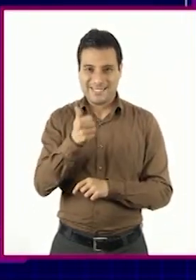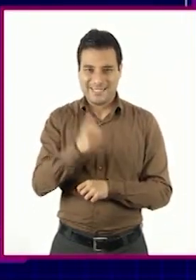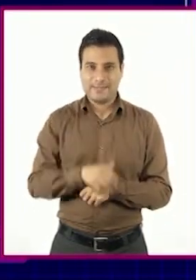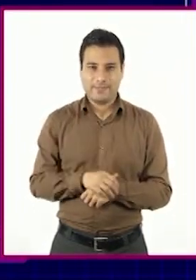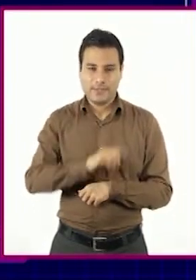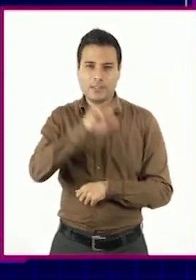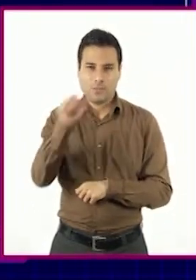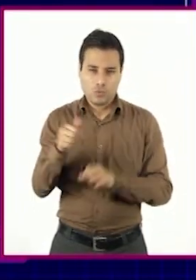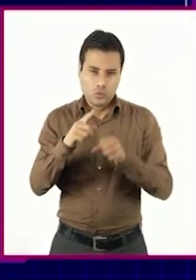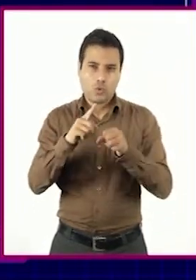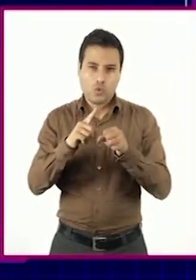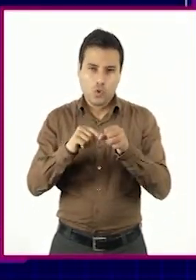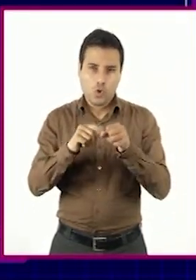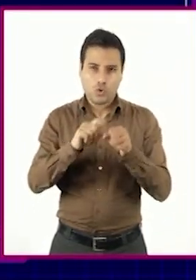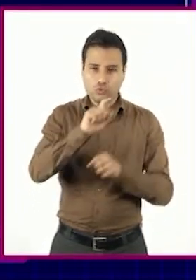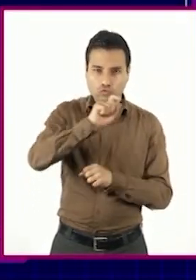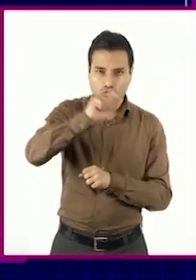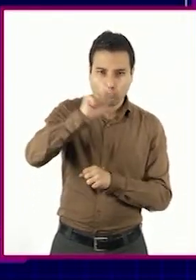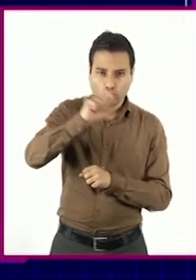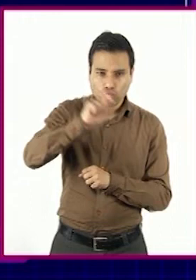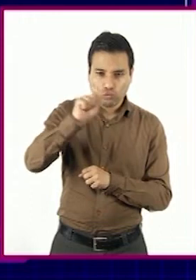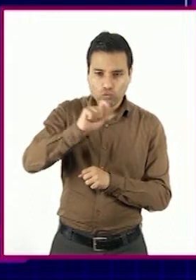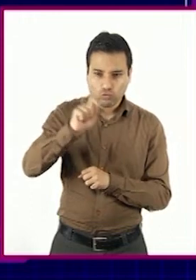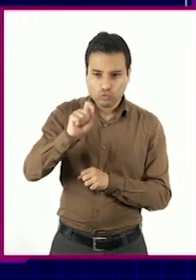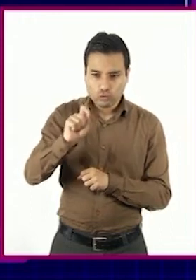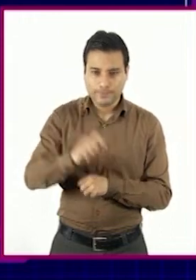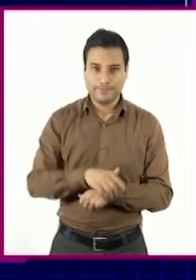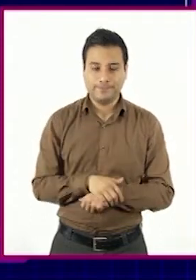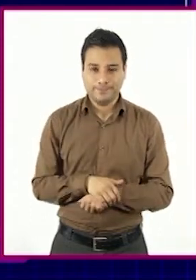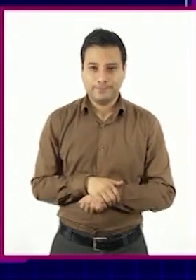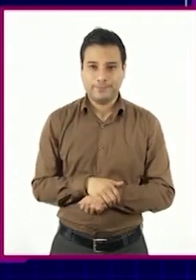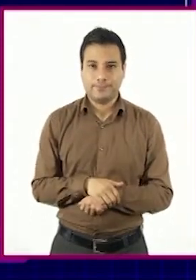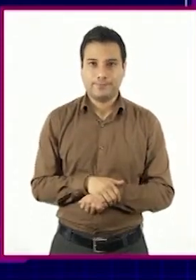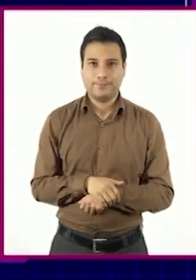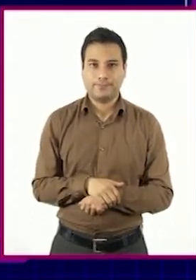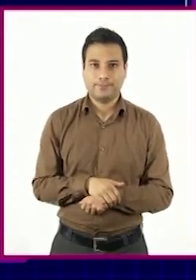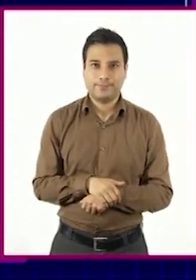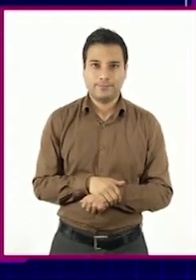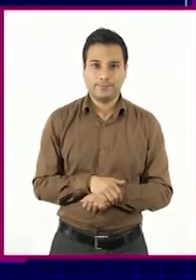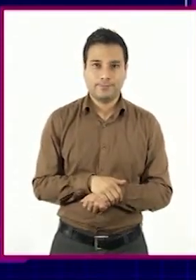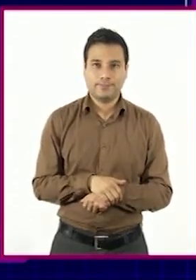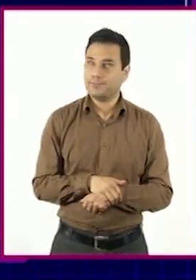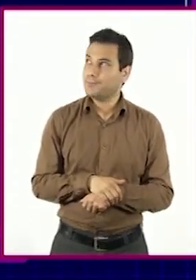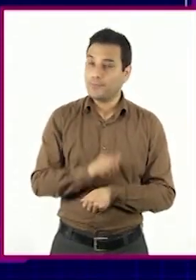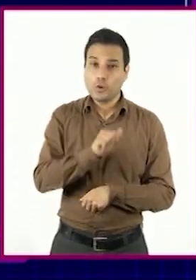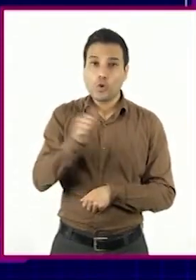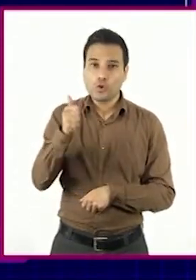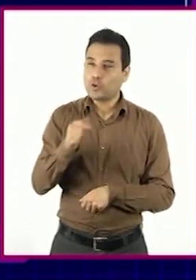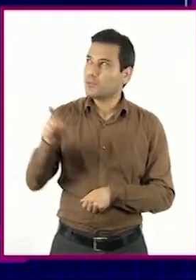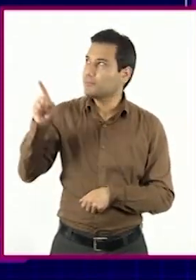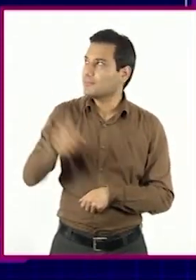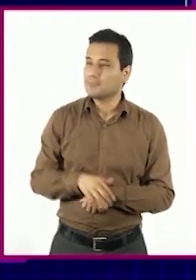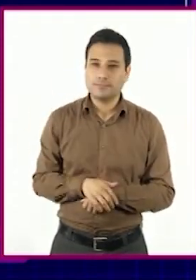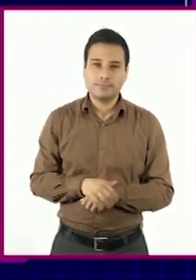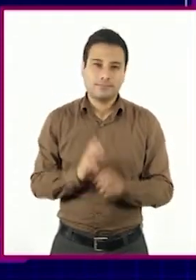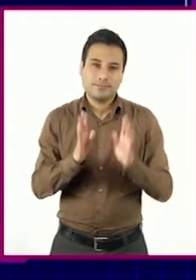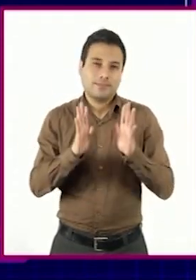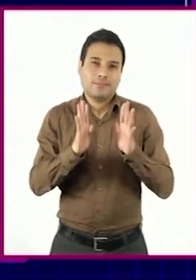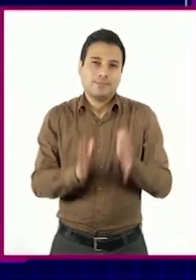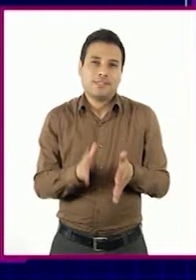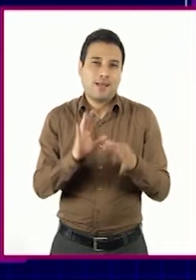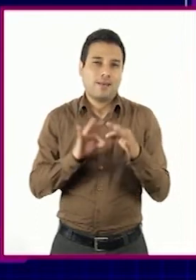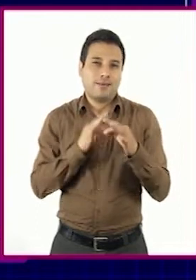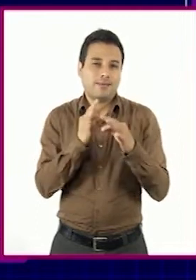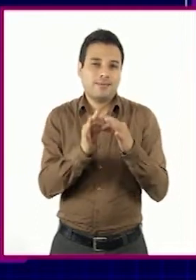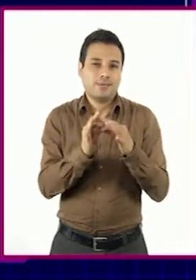colorea. Como solo son dos ángulos, el segundo automáticamente se traza, pues si a 360 grados